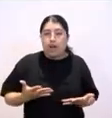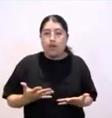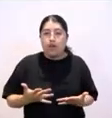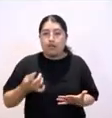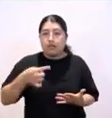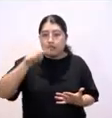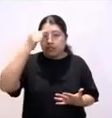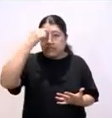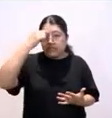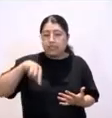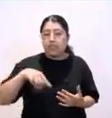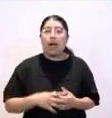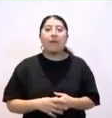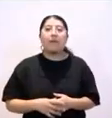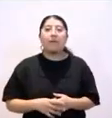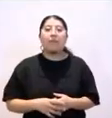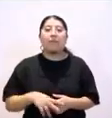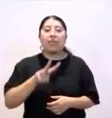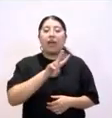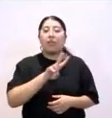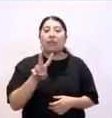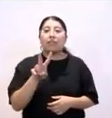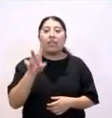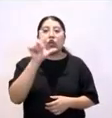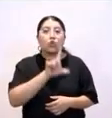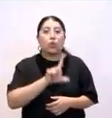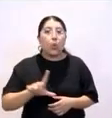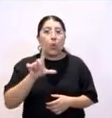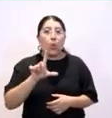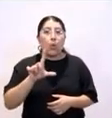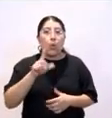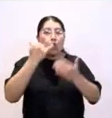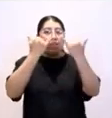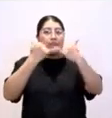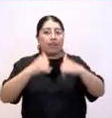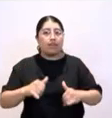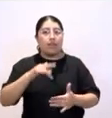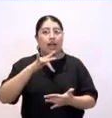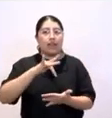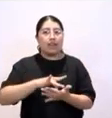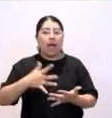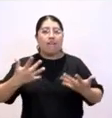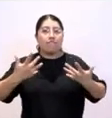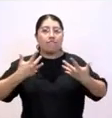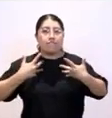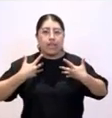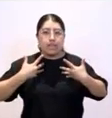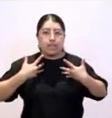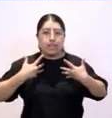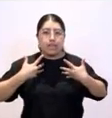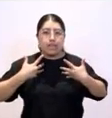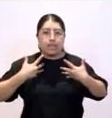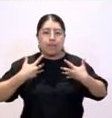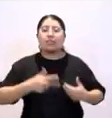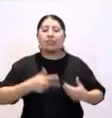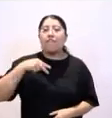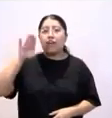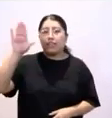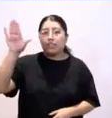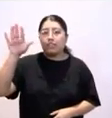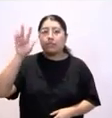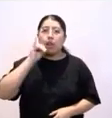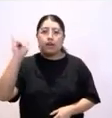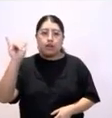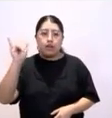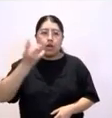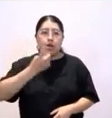sabe, señor consejero, el próximo 22 de julio se celebrará el Día de las Víctimas del Franquismo de La Rioja. El año pasado optamos